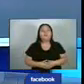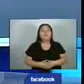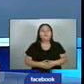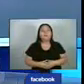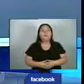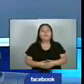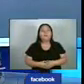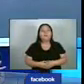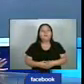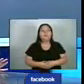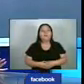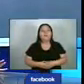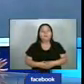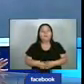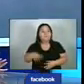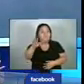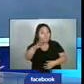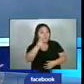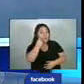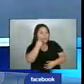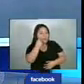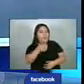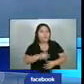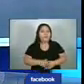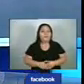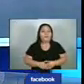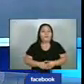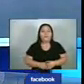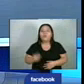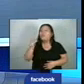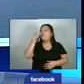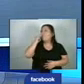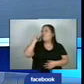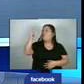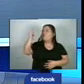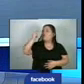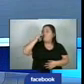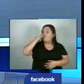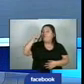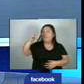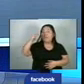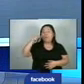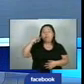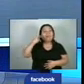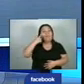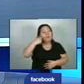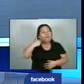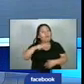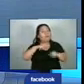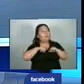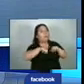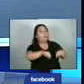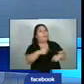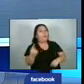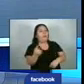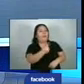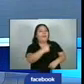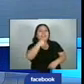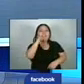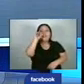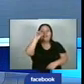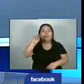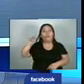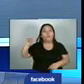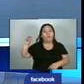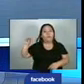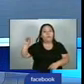Muchas gracias. Y escuchen esto, el consumo de tabaco continúa cobrando vida, según la Organización Mundial de la